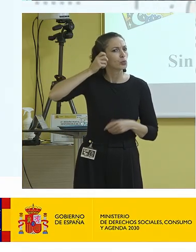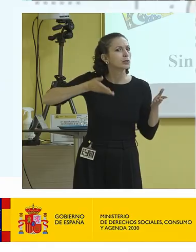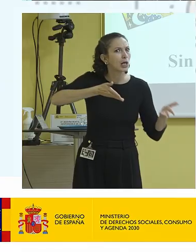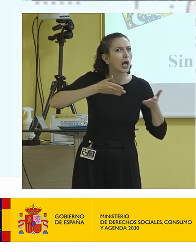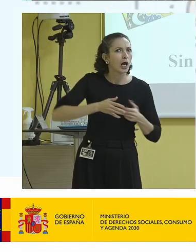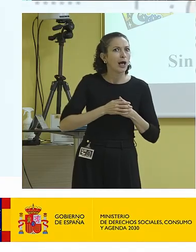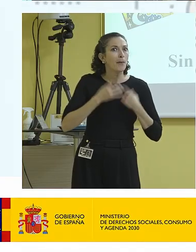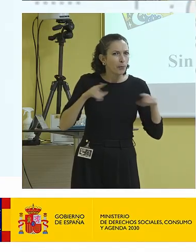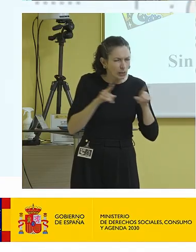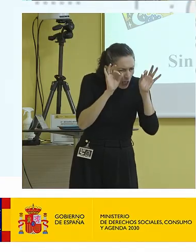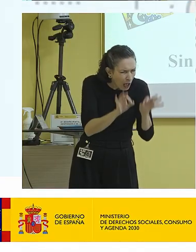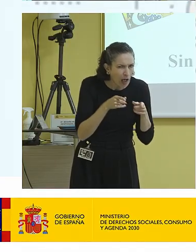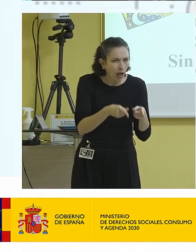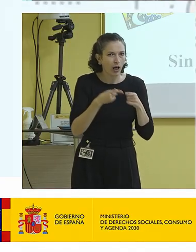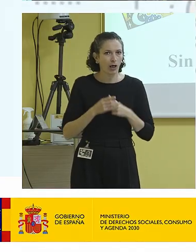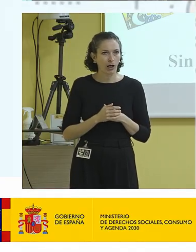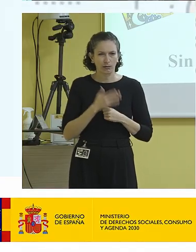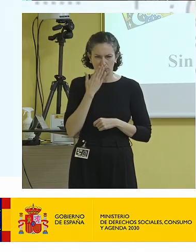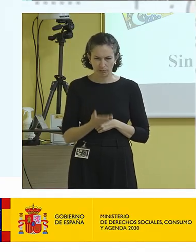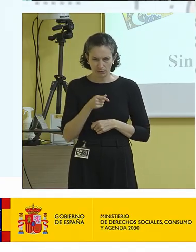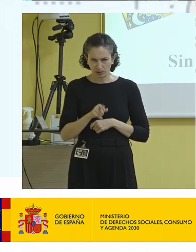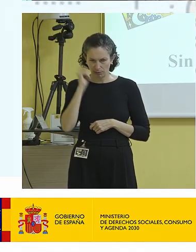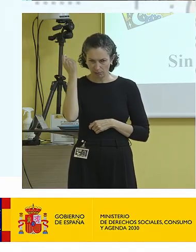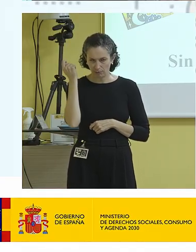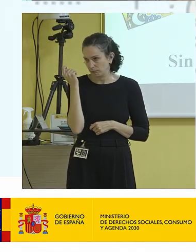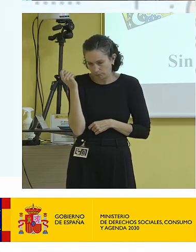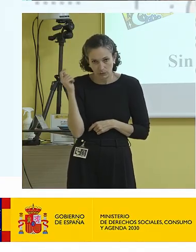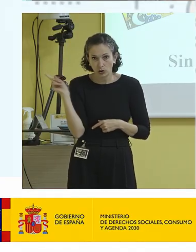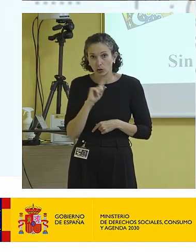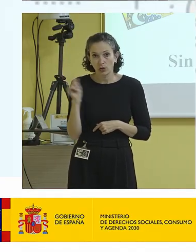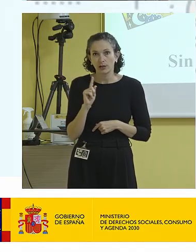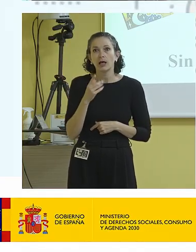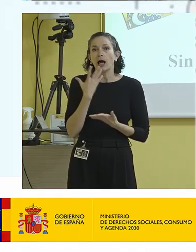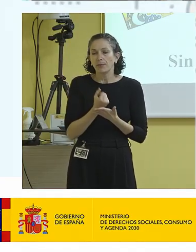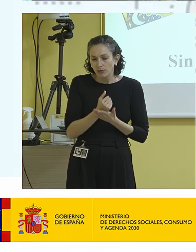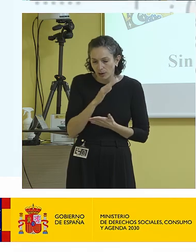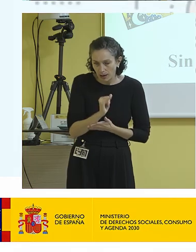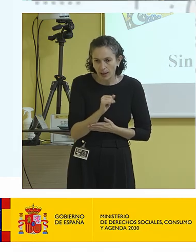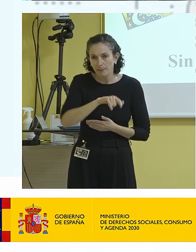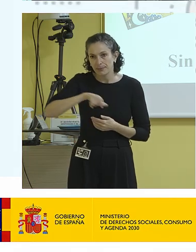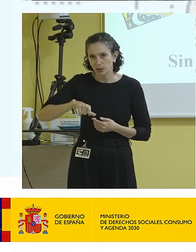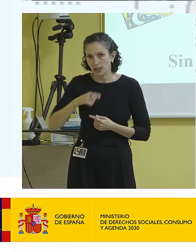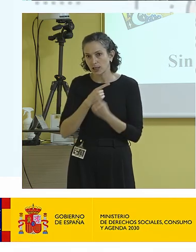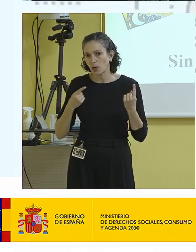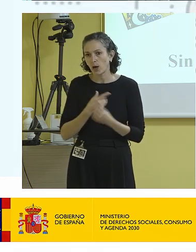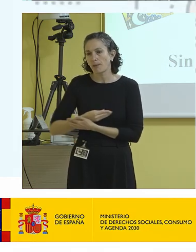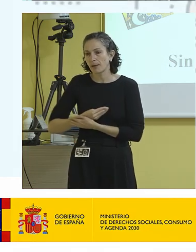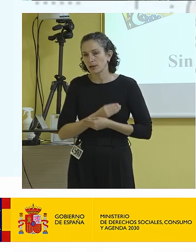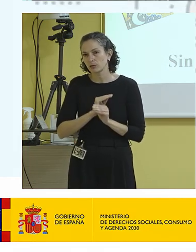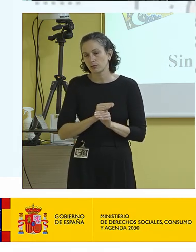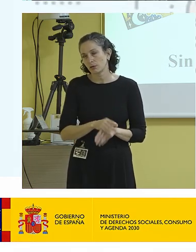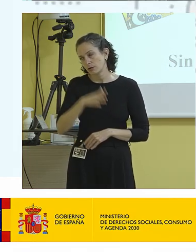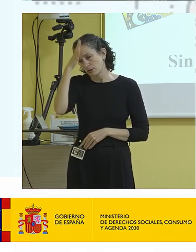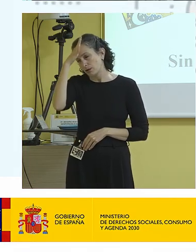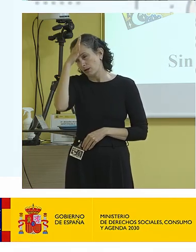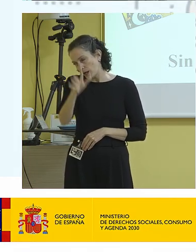tal sinfonía, y tú decías, bueno, ¿de verdad esto funciona? No funcionaba, ¿vale? Hay aplicaciones, hay gente que tenía el niño frito con Mozart, que seguramente le genera